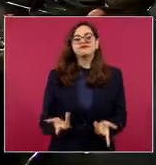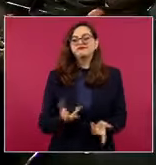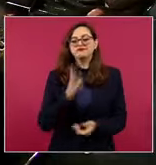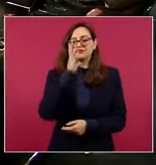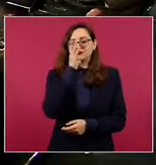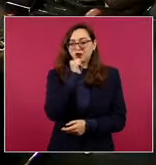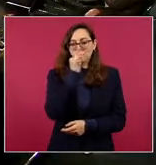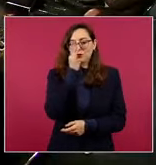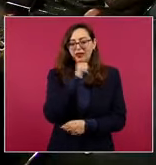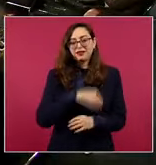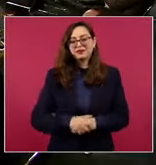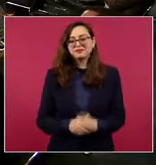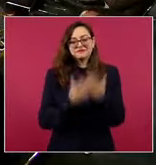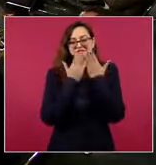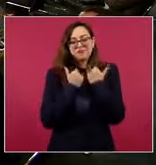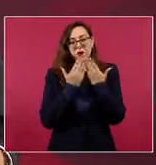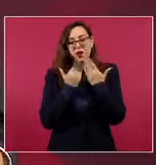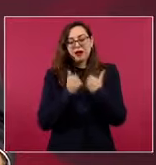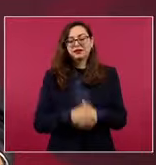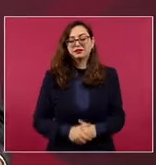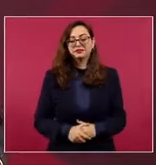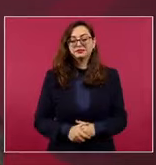y no la tienen. O sea,